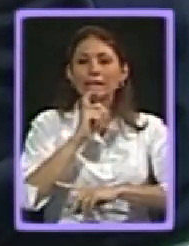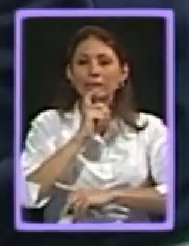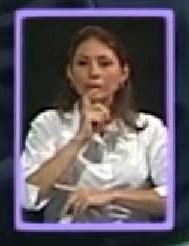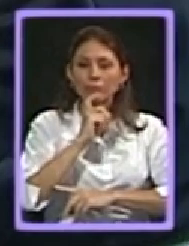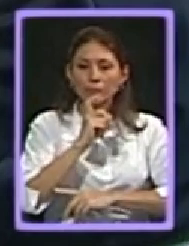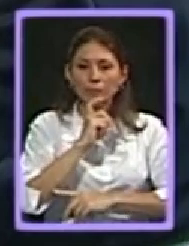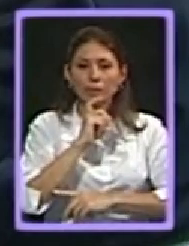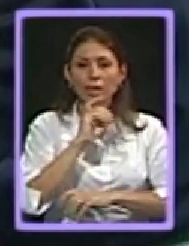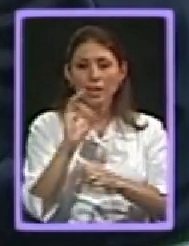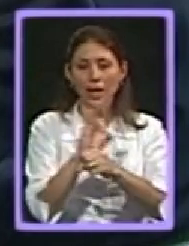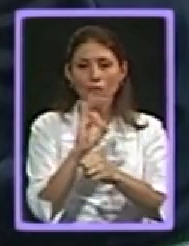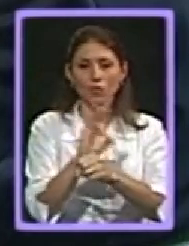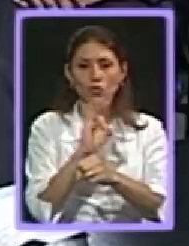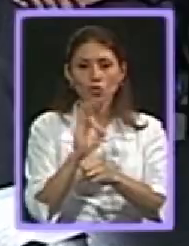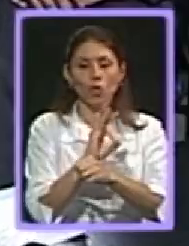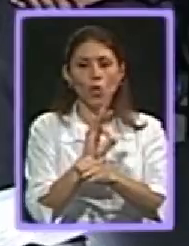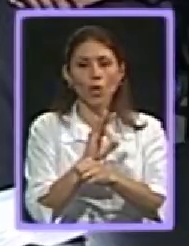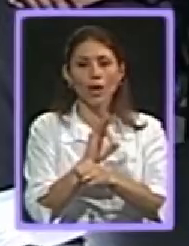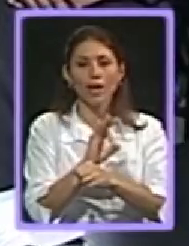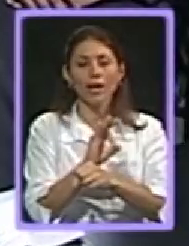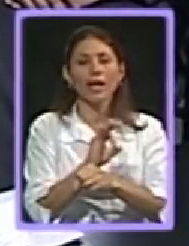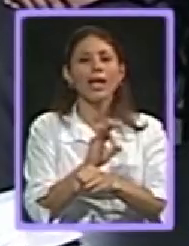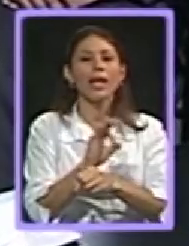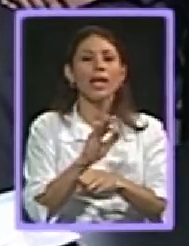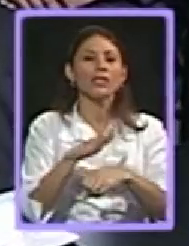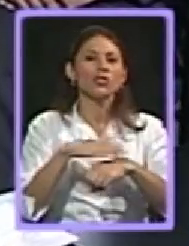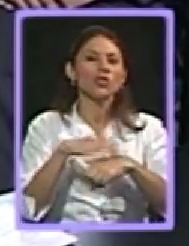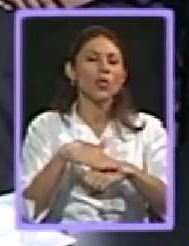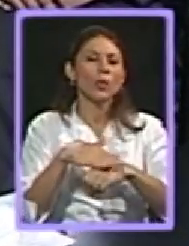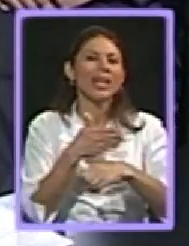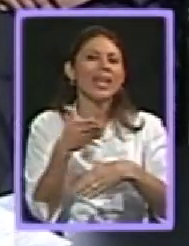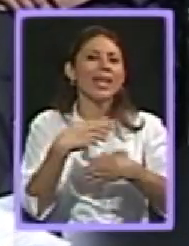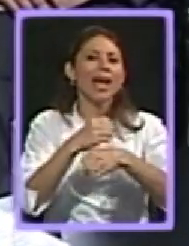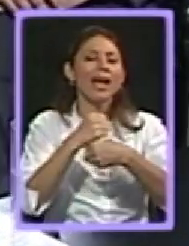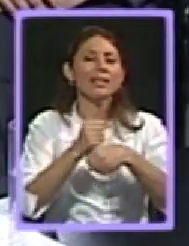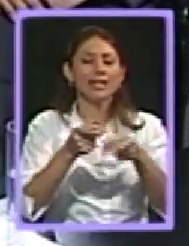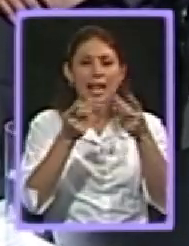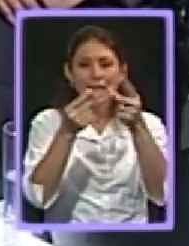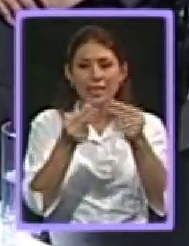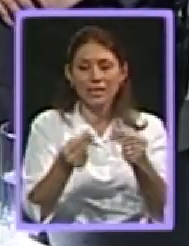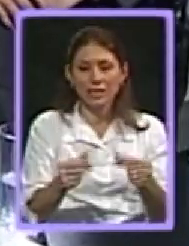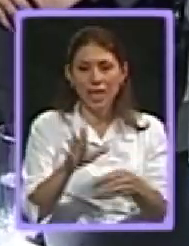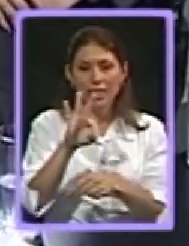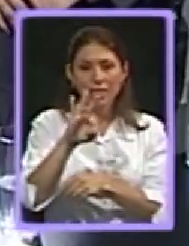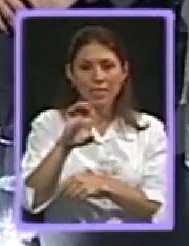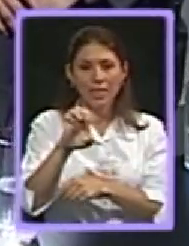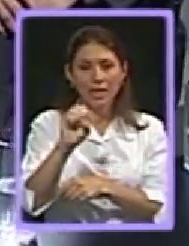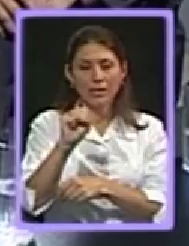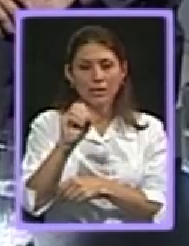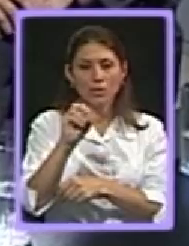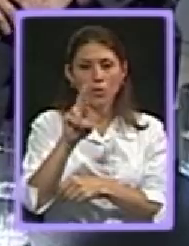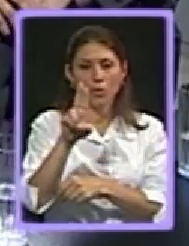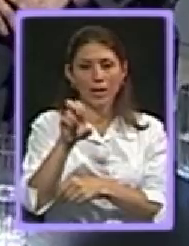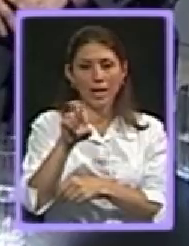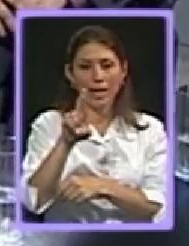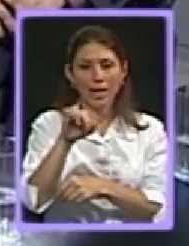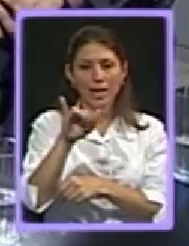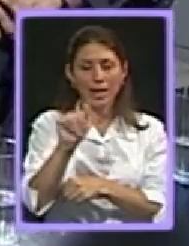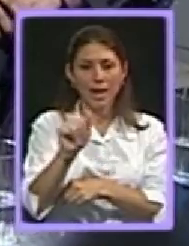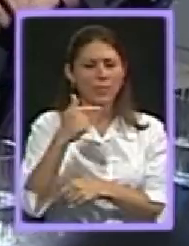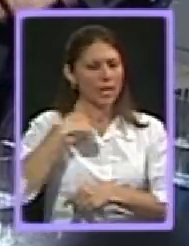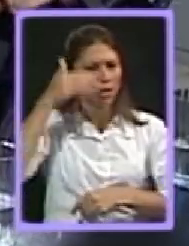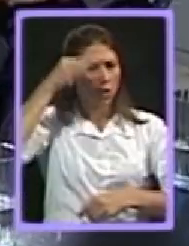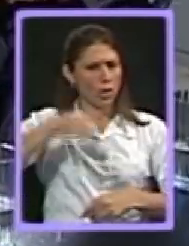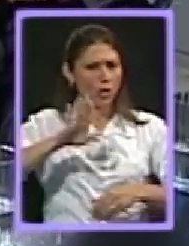la función es un poco lo que la tesorería hace y de alguna manera me imagino que su escritorio